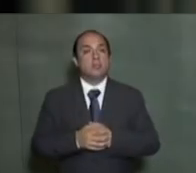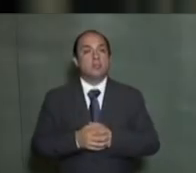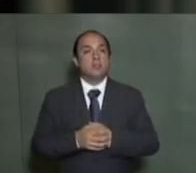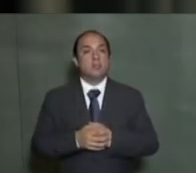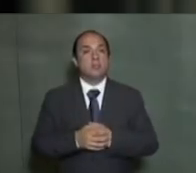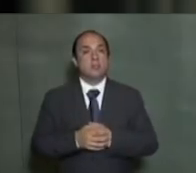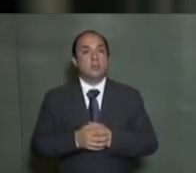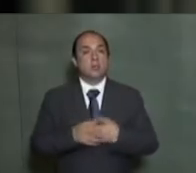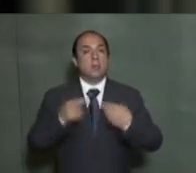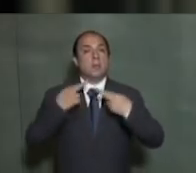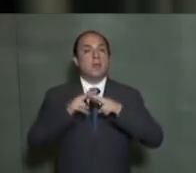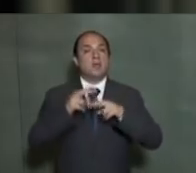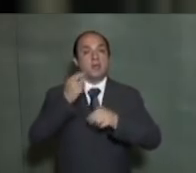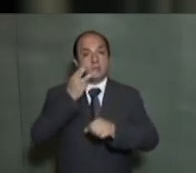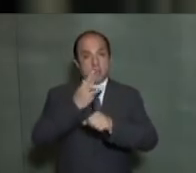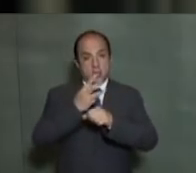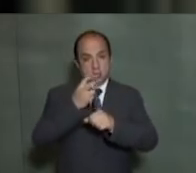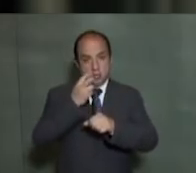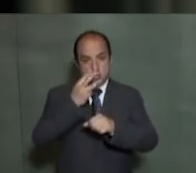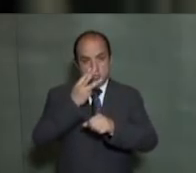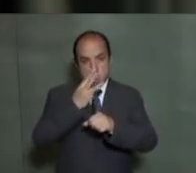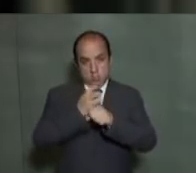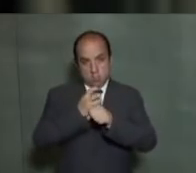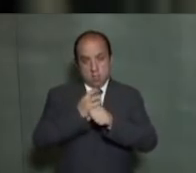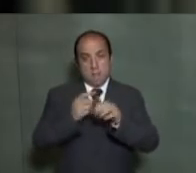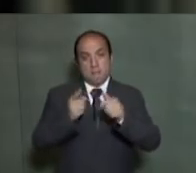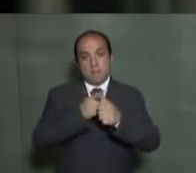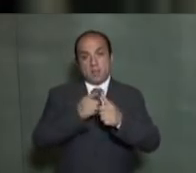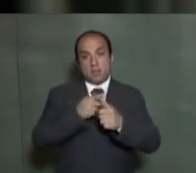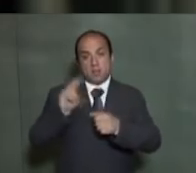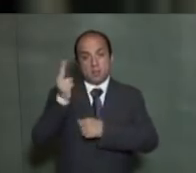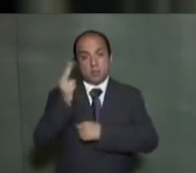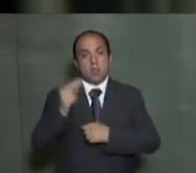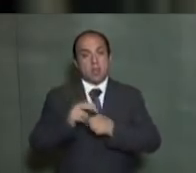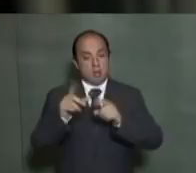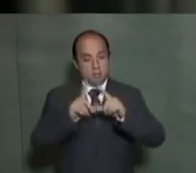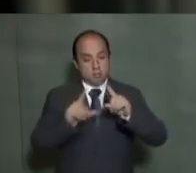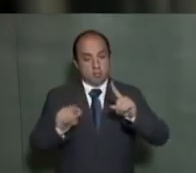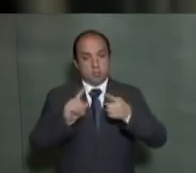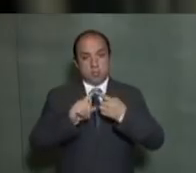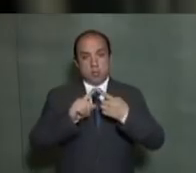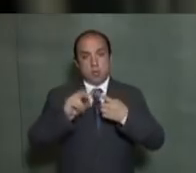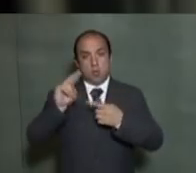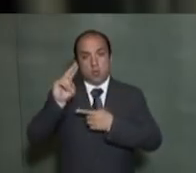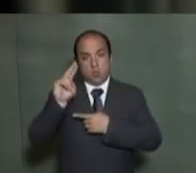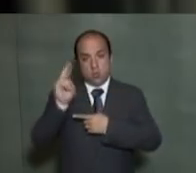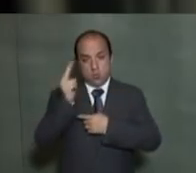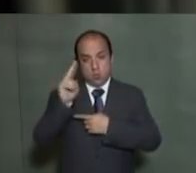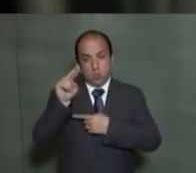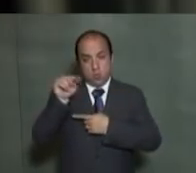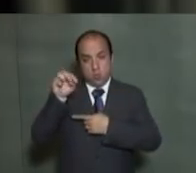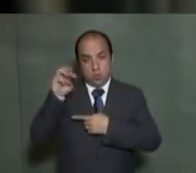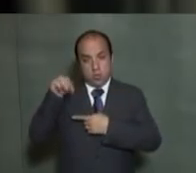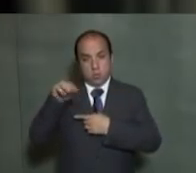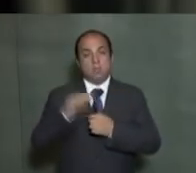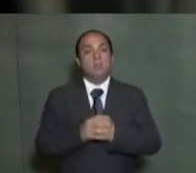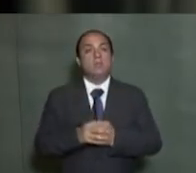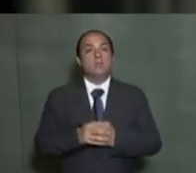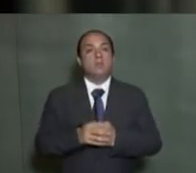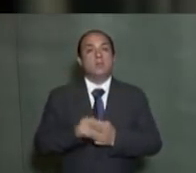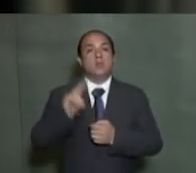principales universidades, no solamente de la ciudad, sino del país, específicamente la Universidad Nacional Autónoma de México, la Universidad